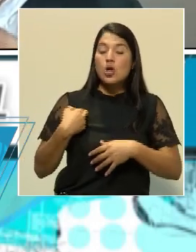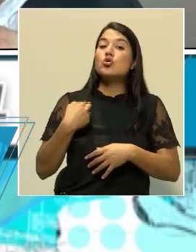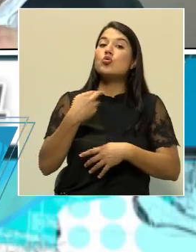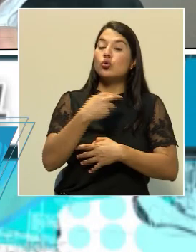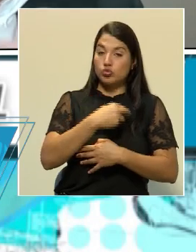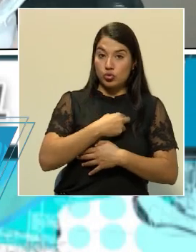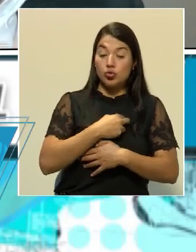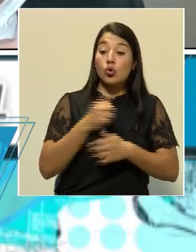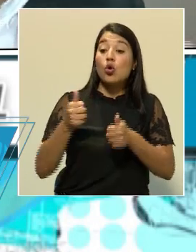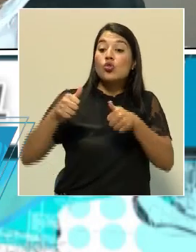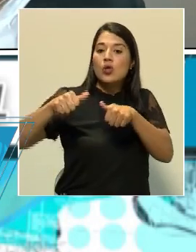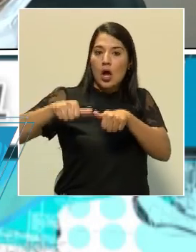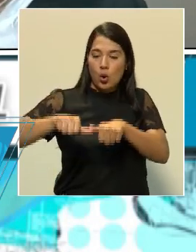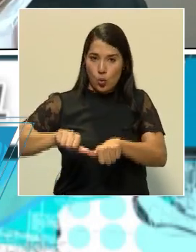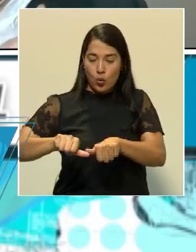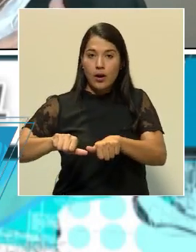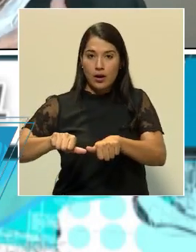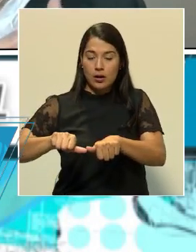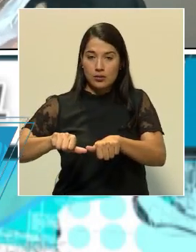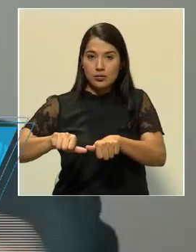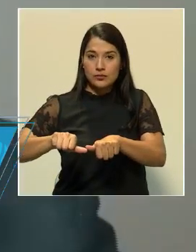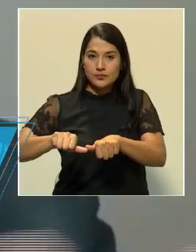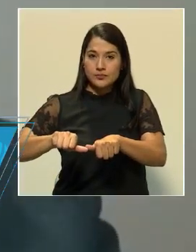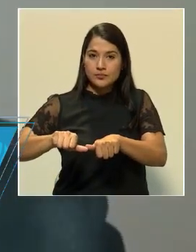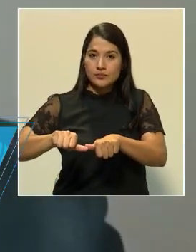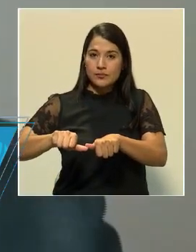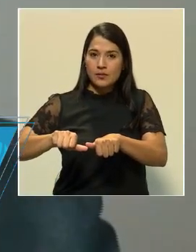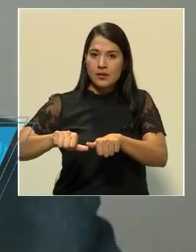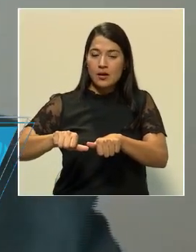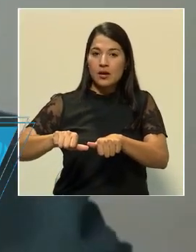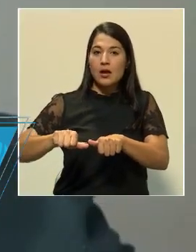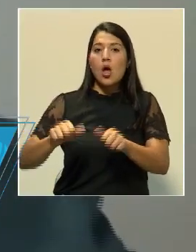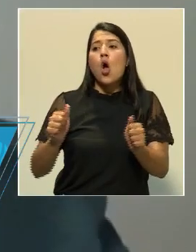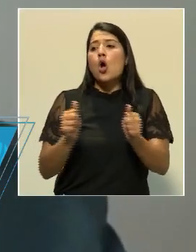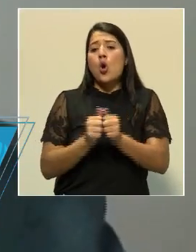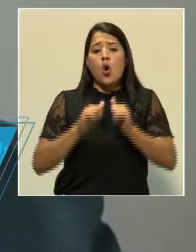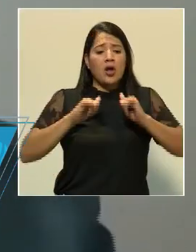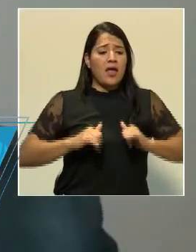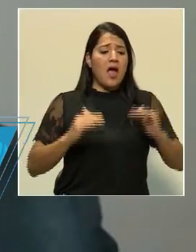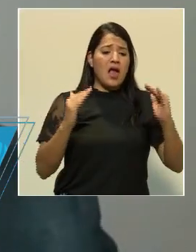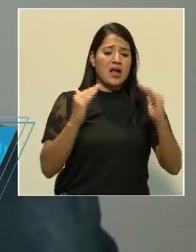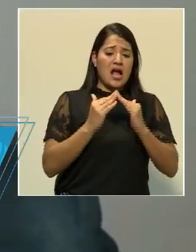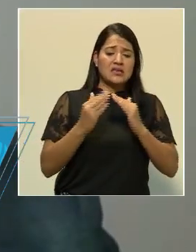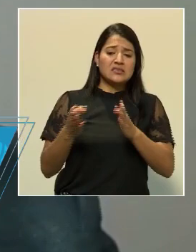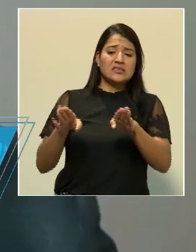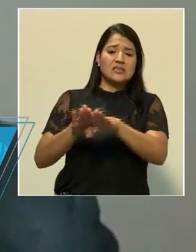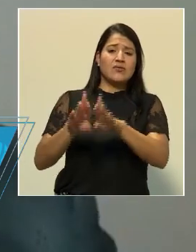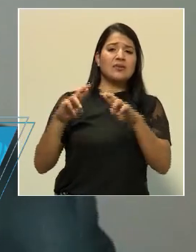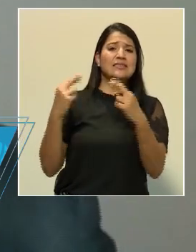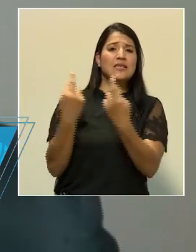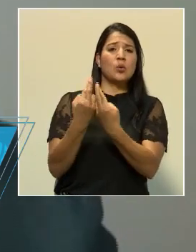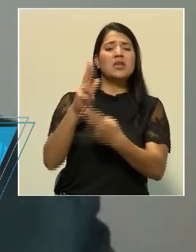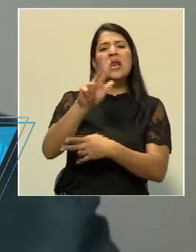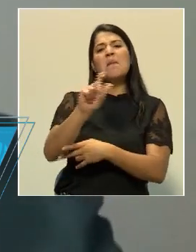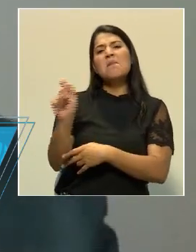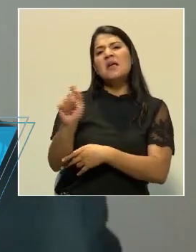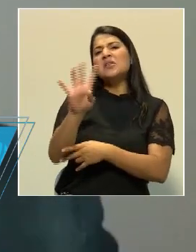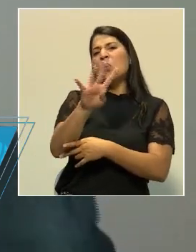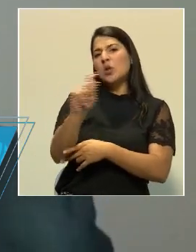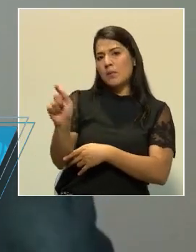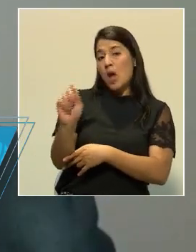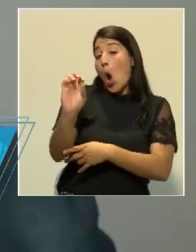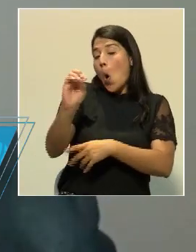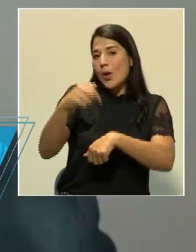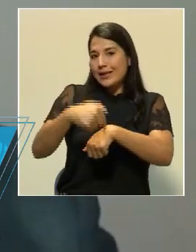de quedarnos, nos podemos ir para la casa y cerrar nuestros restaurantes durante 3 meses o 4 meses o el tiempo